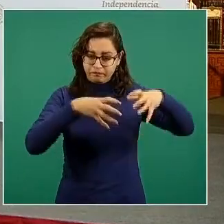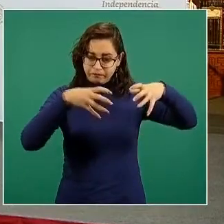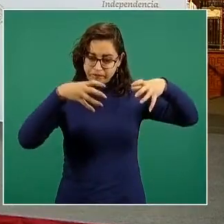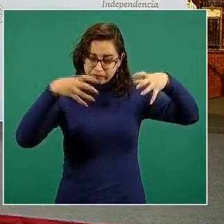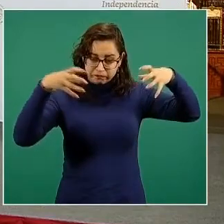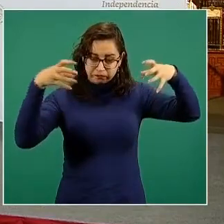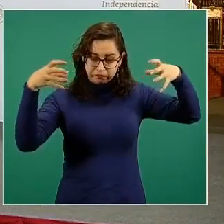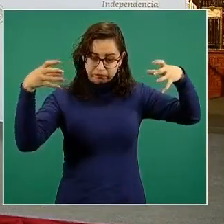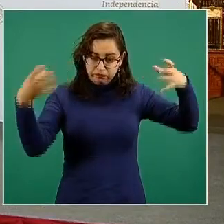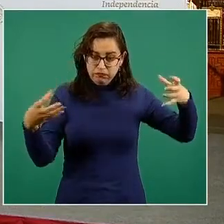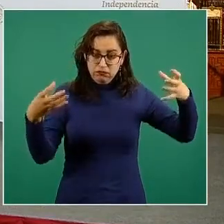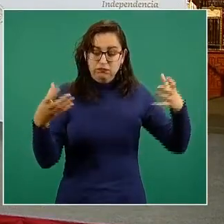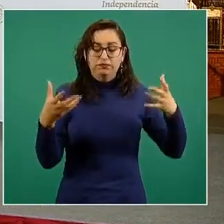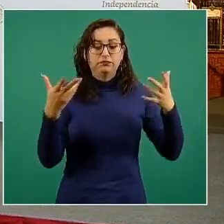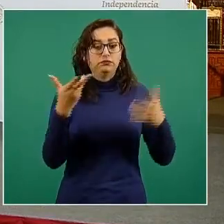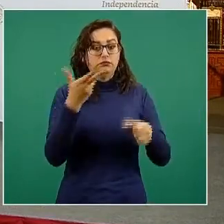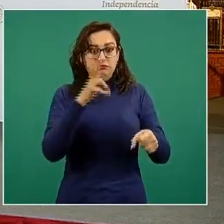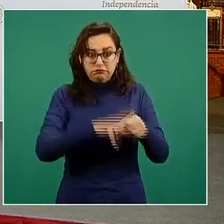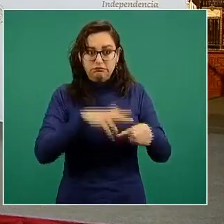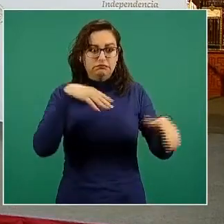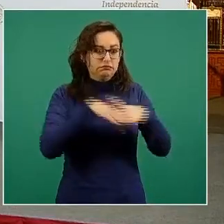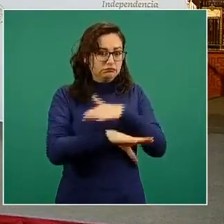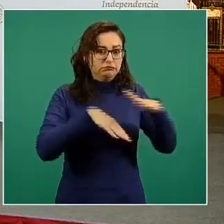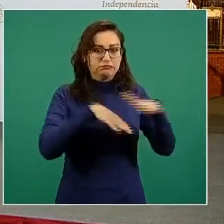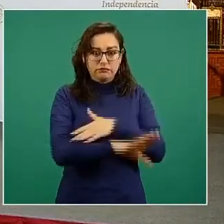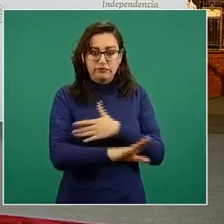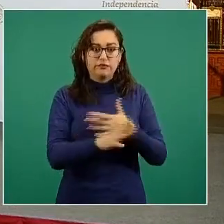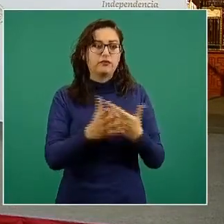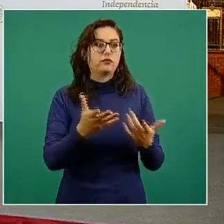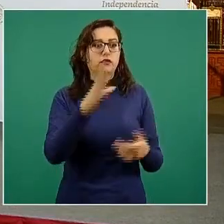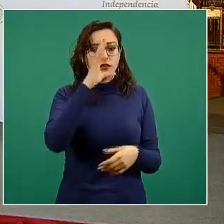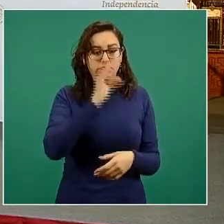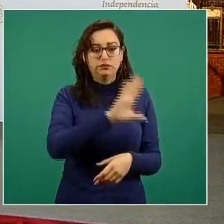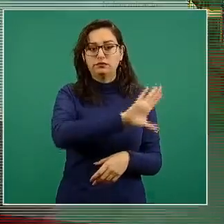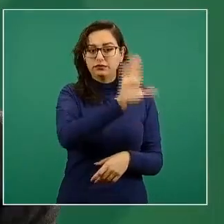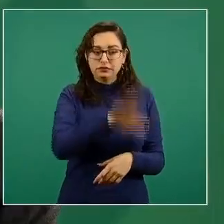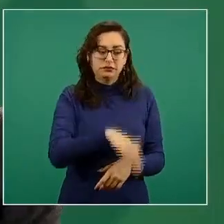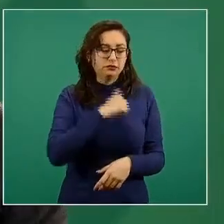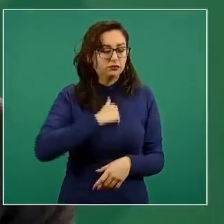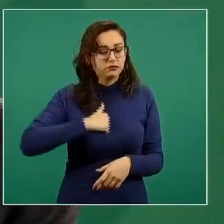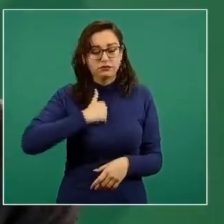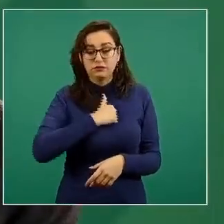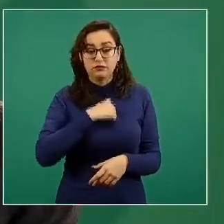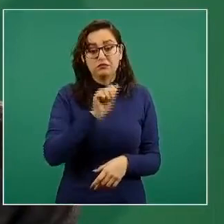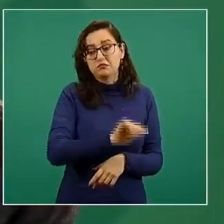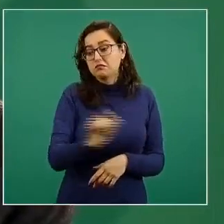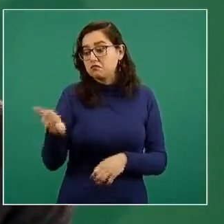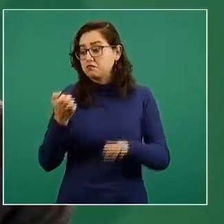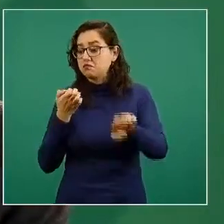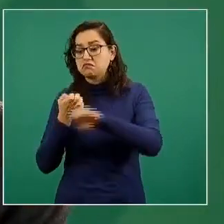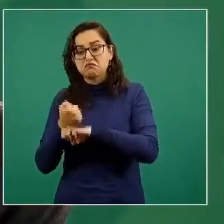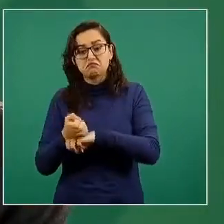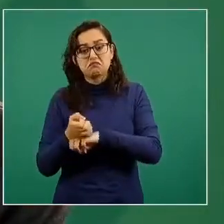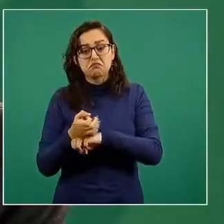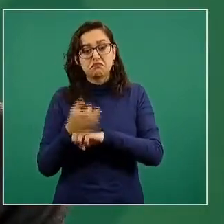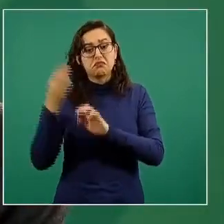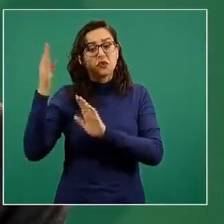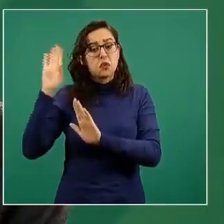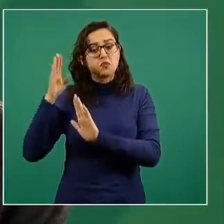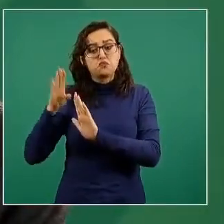número de casos, de hospitalizaciones, de muy lamentables defunciones, y otras que estarán en